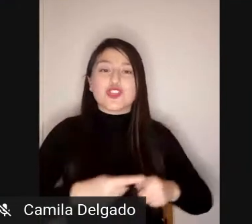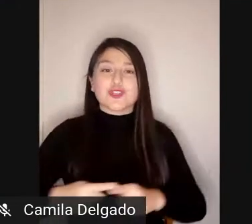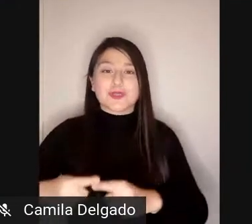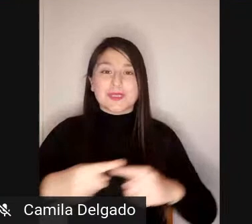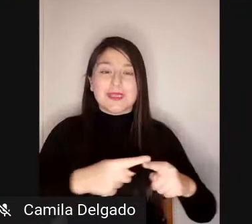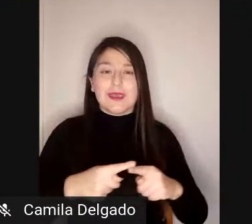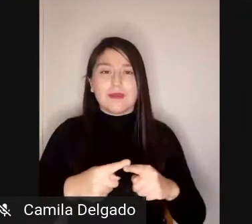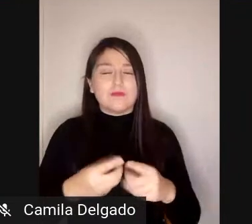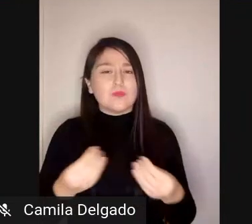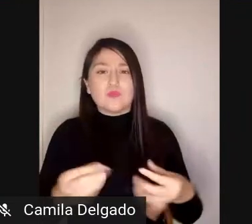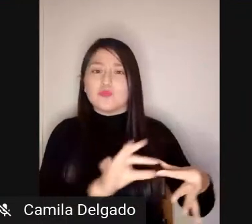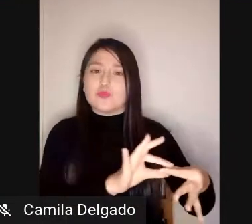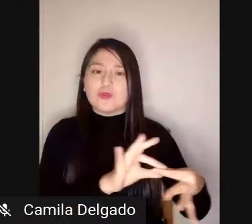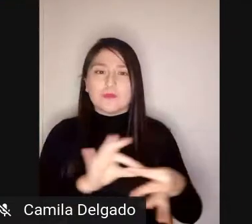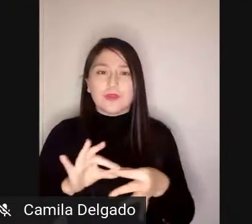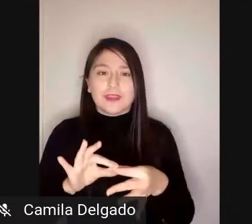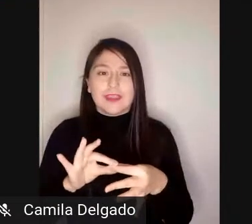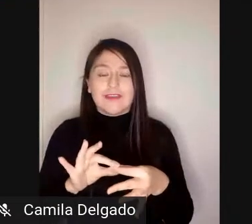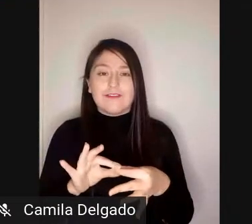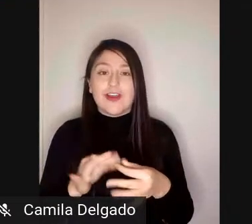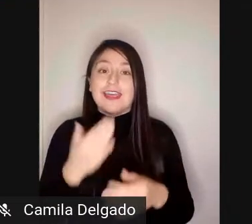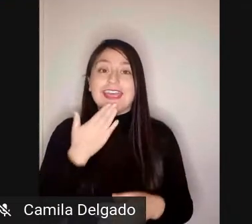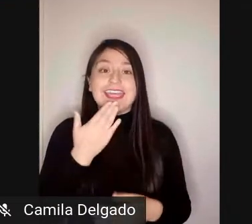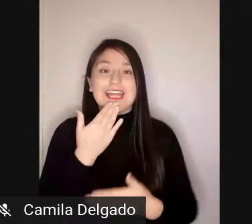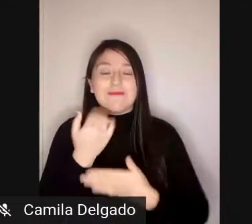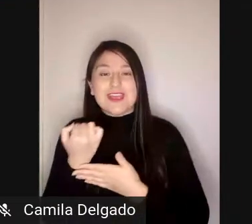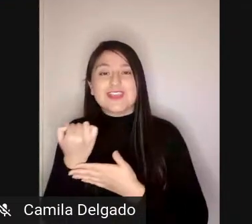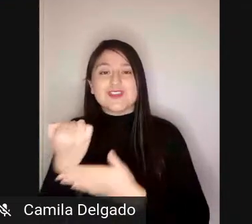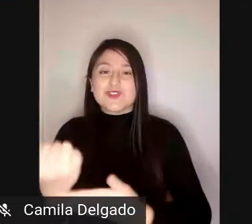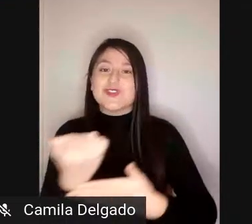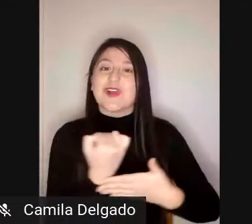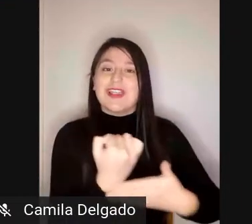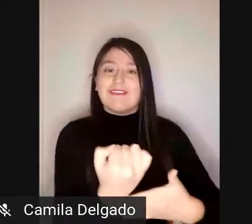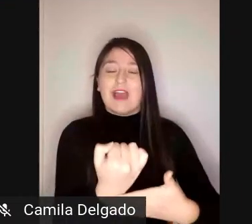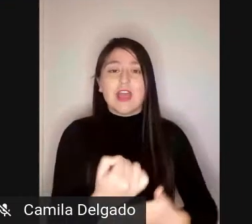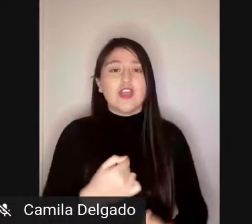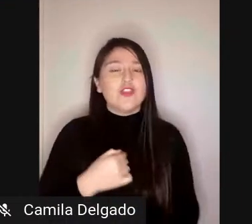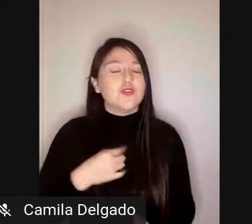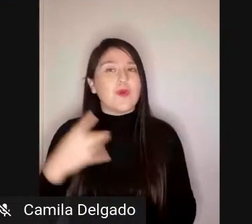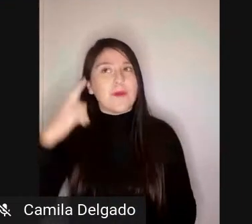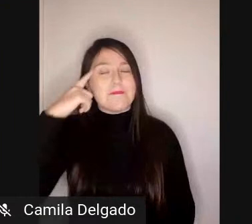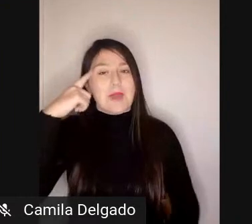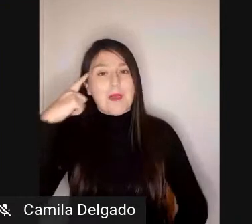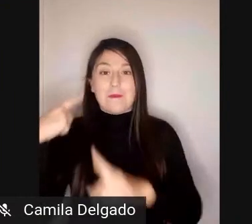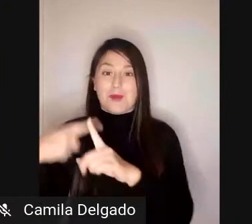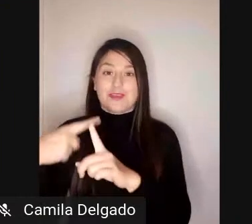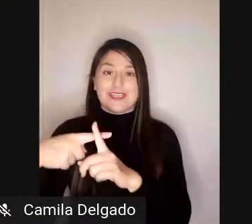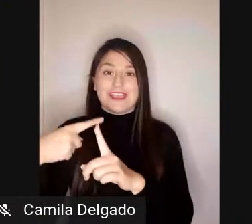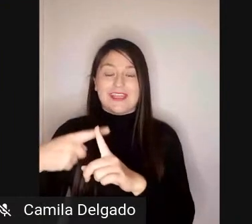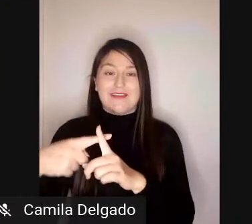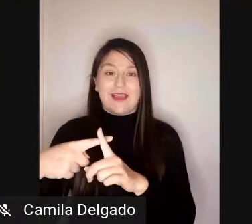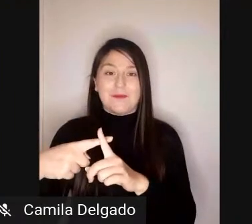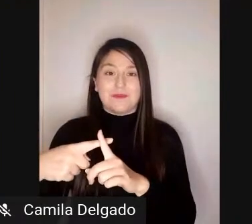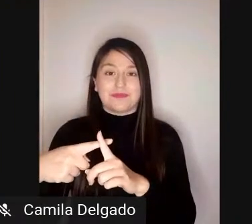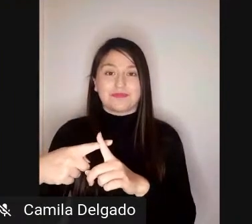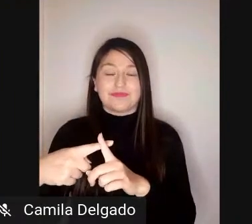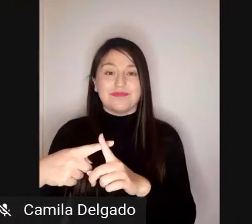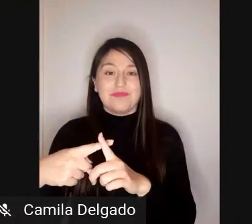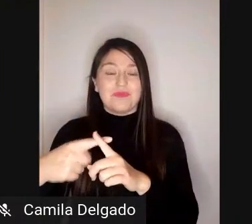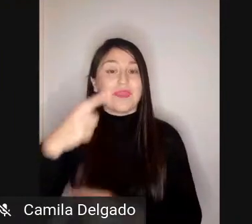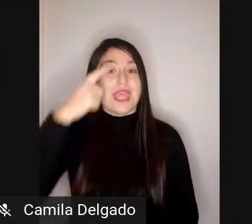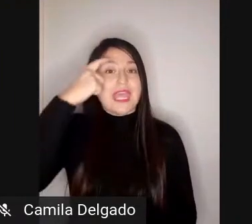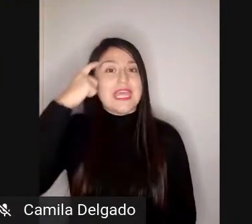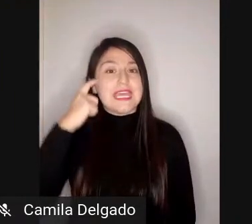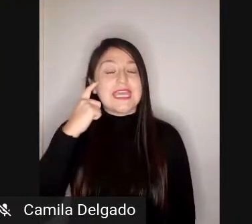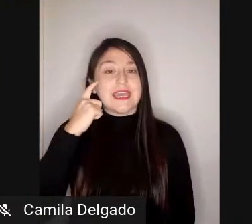sentido, y sobre todo solidaridad. Entonces, yo soy súper positivista, la verdad, y creo que estamos generando un cambio, y